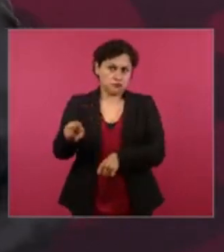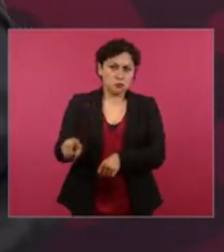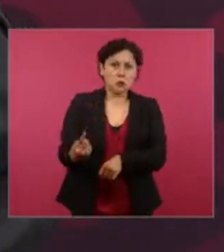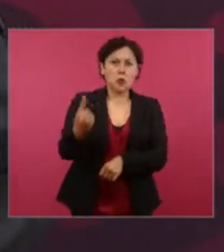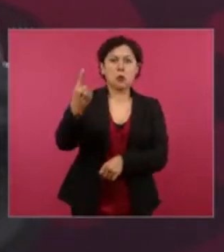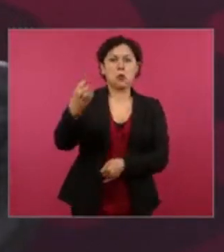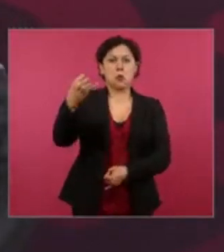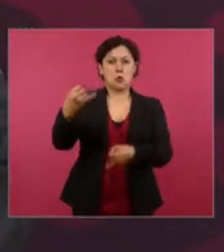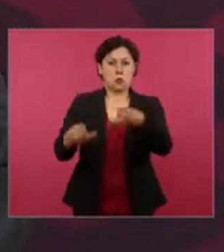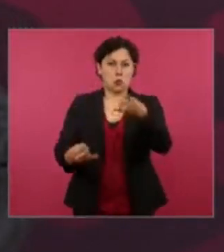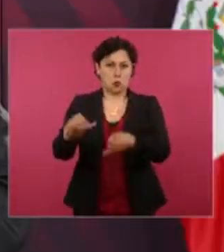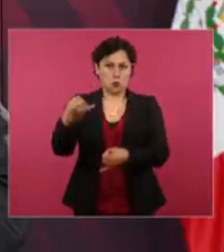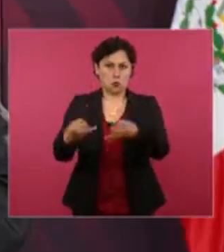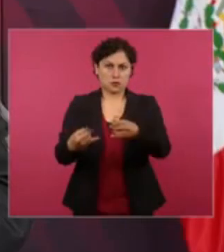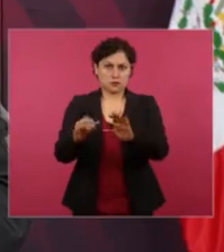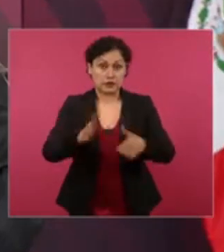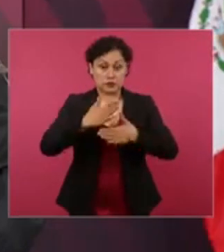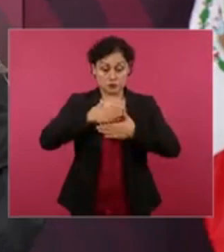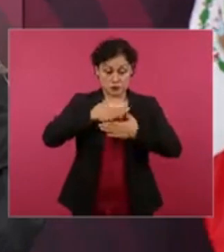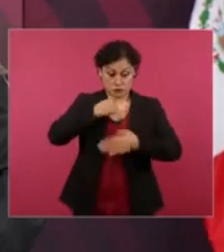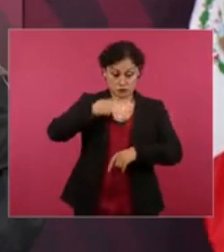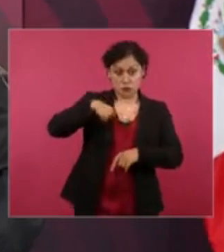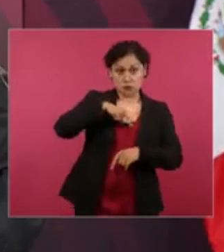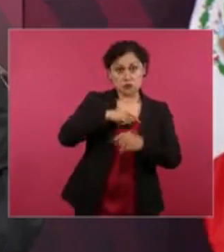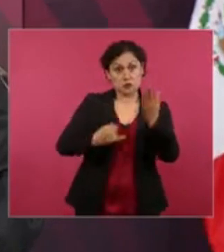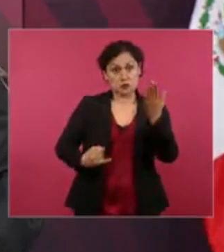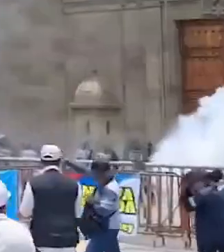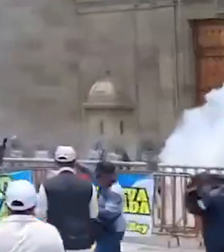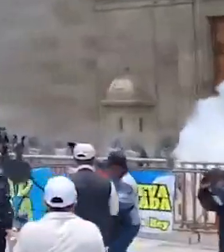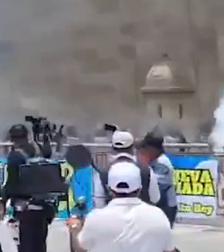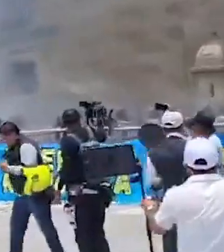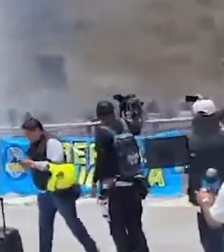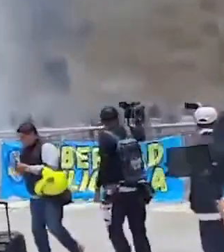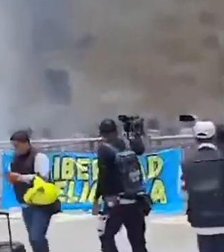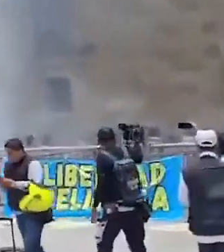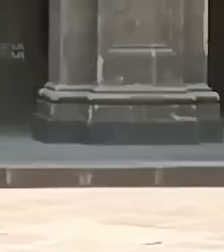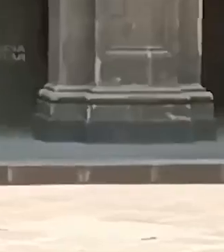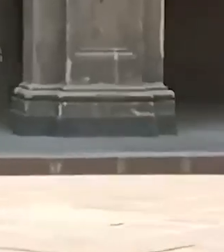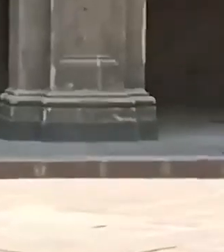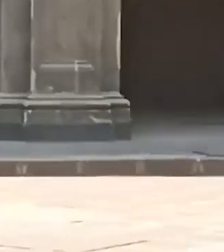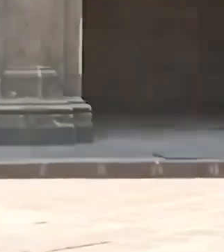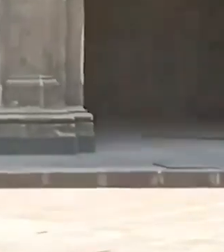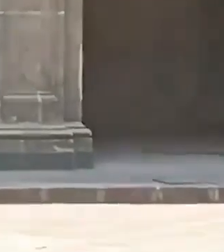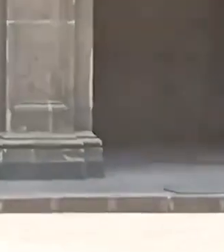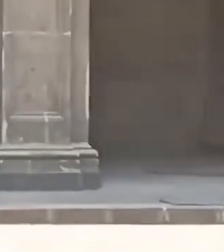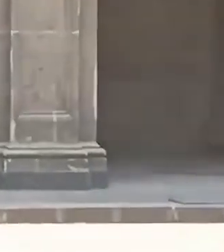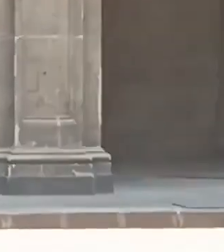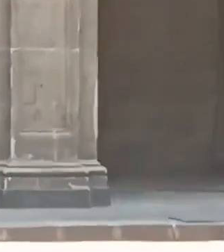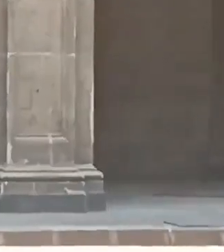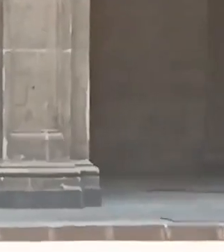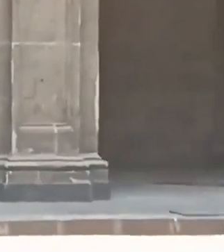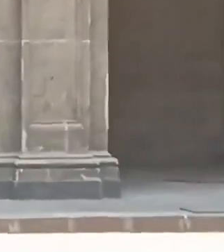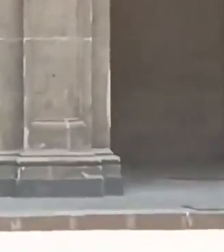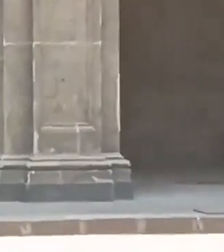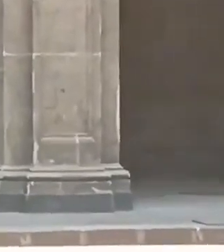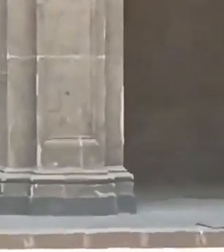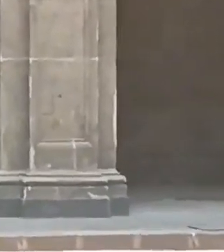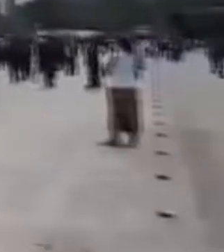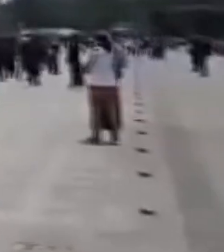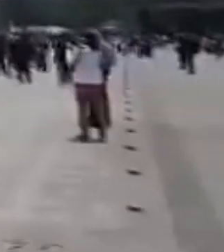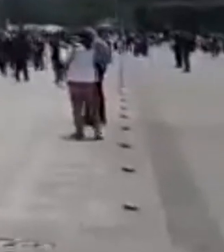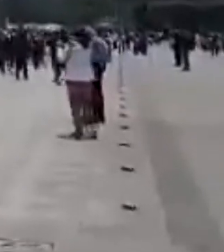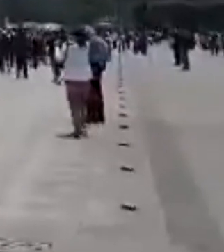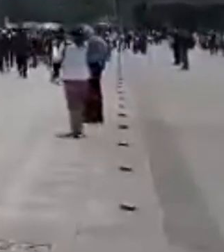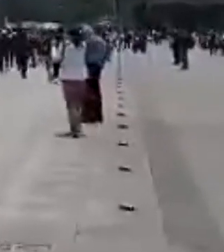decisión de nosotros, del Poder Ejecutivo. Sobre el ataque al Palacio Nacional por parte de normalistas de Ayotzinapa